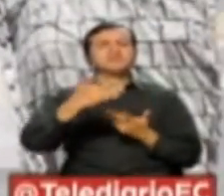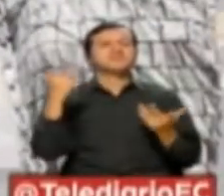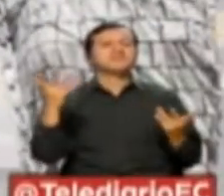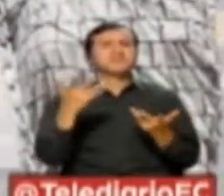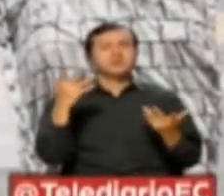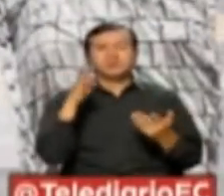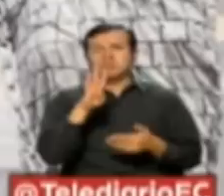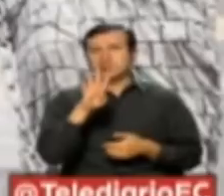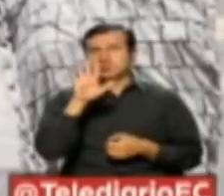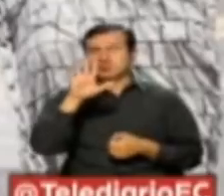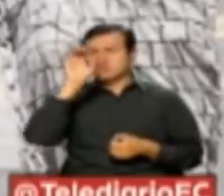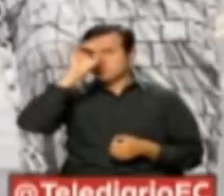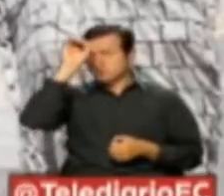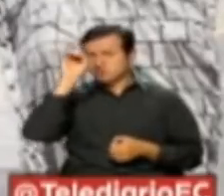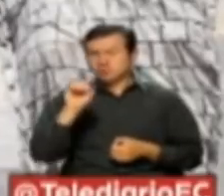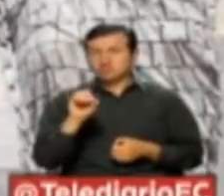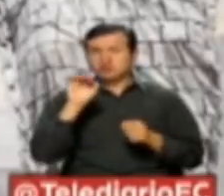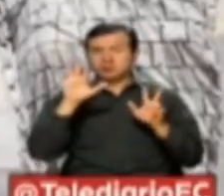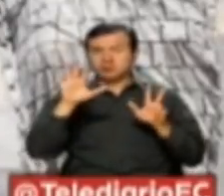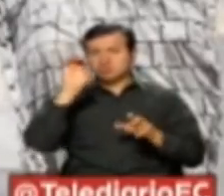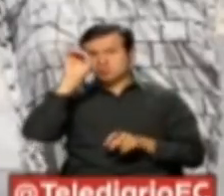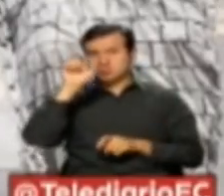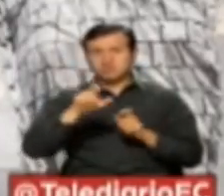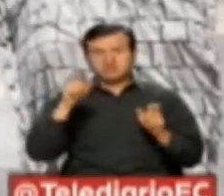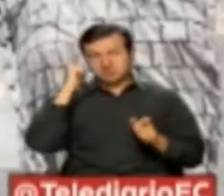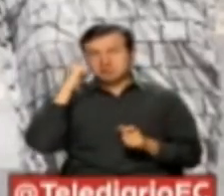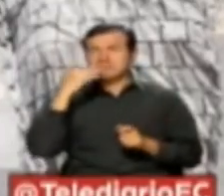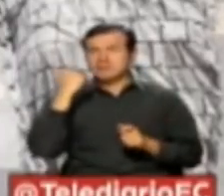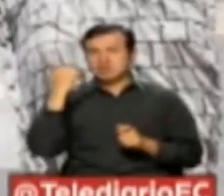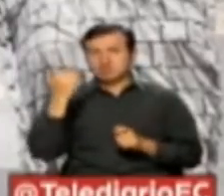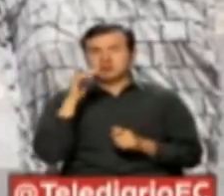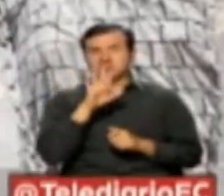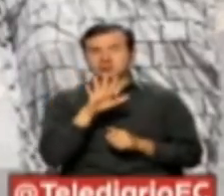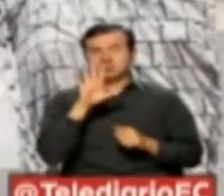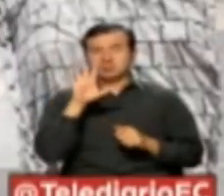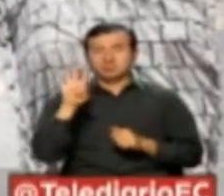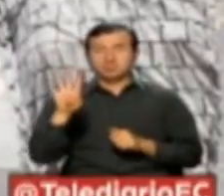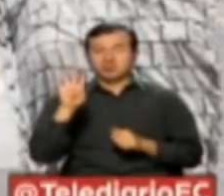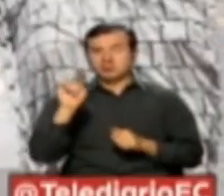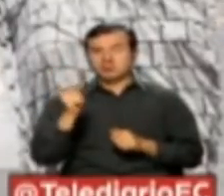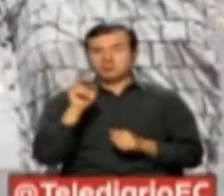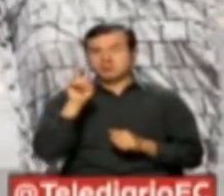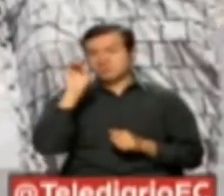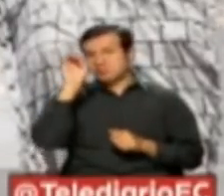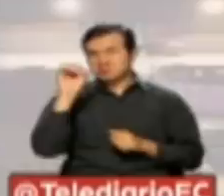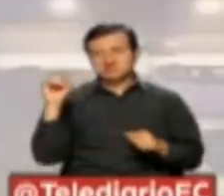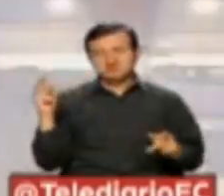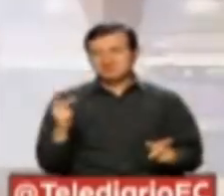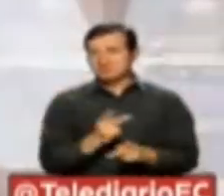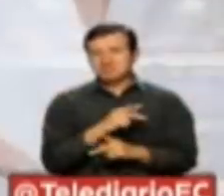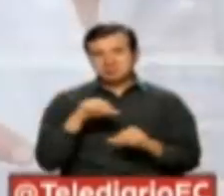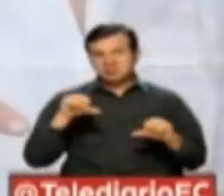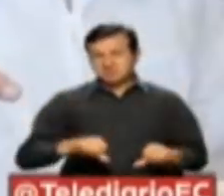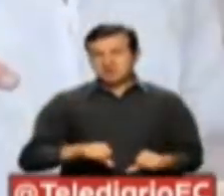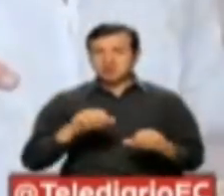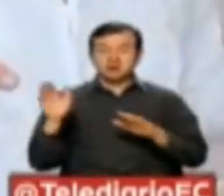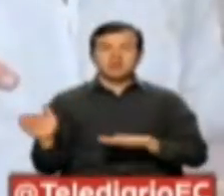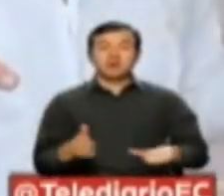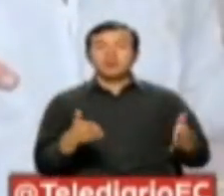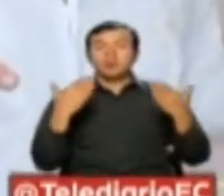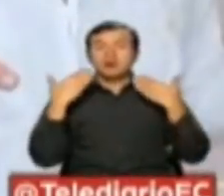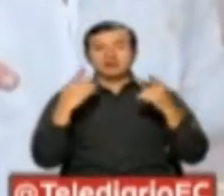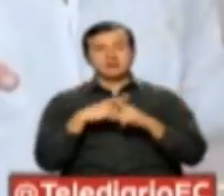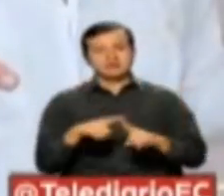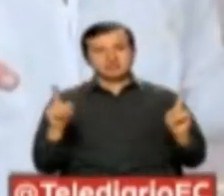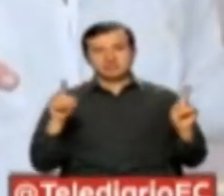un 45 8% opina que estará mejor y un 54,2 por ciento que peor en guayaquil la situación es